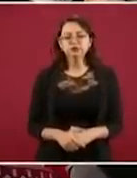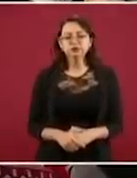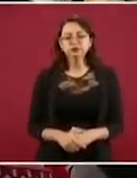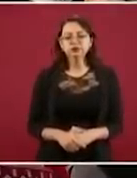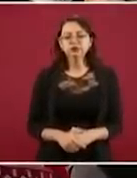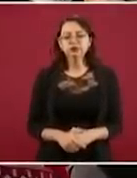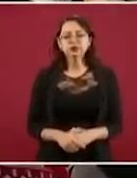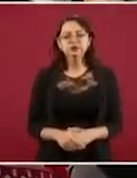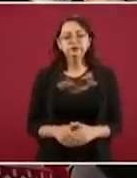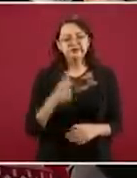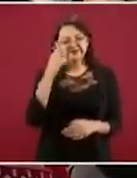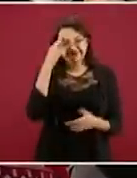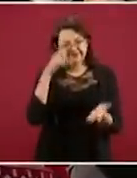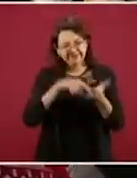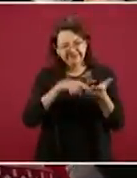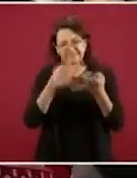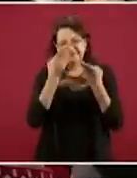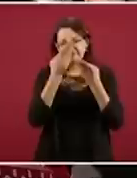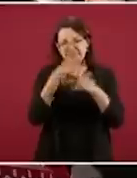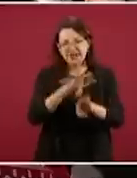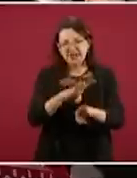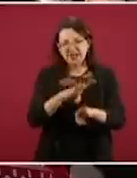Creo que fue un banco